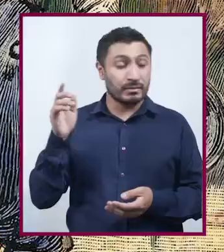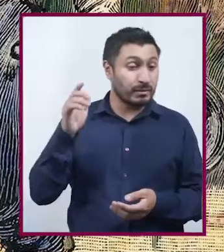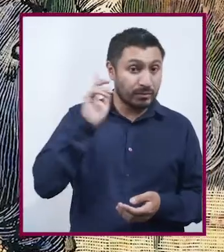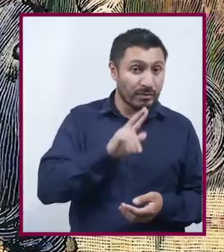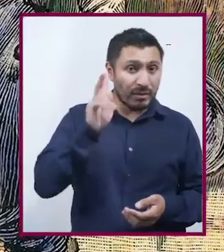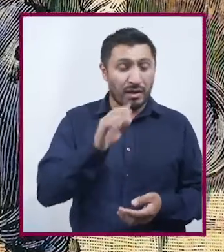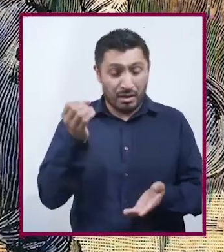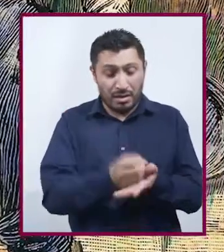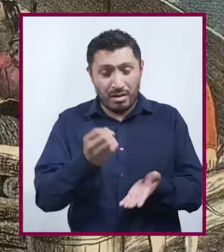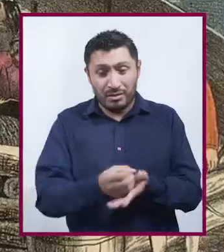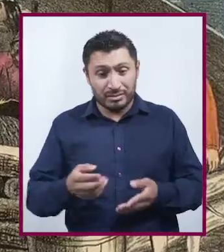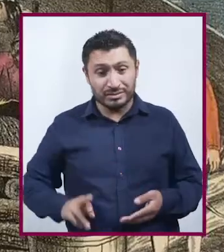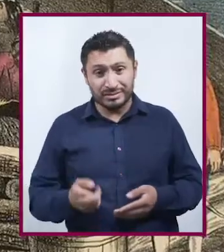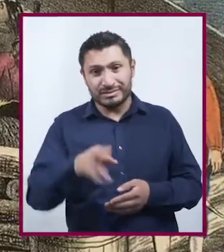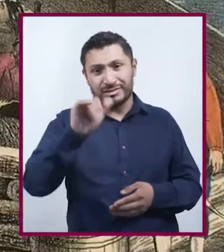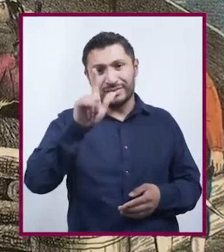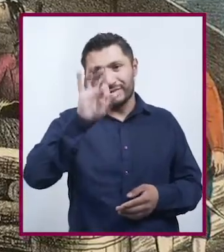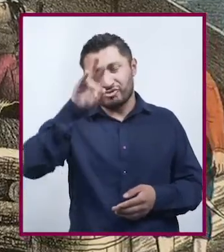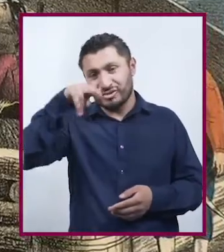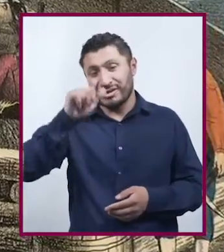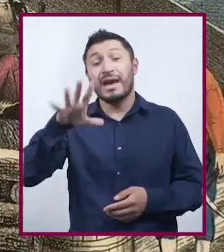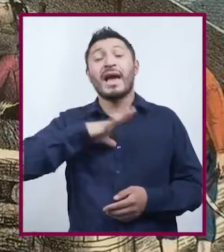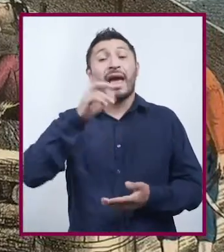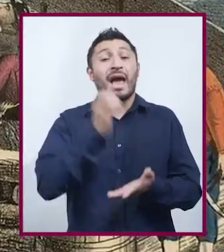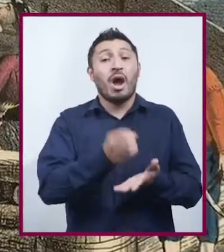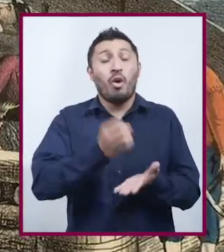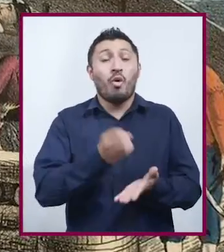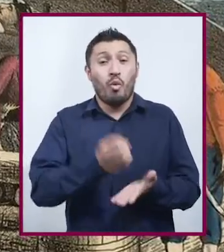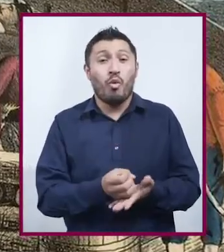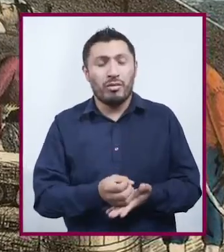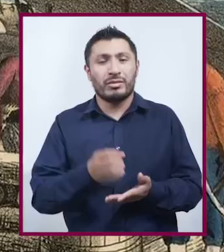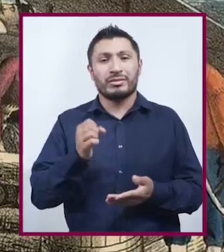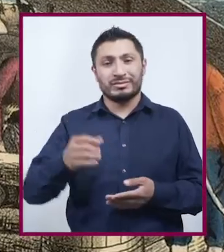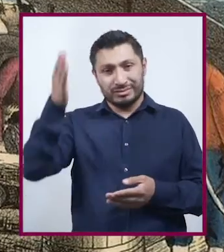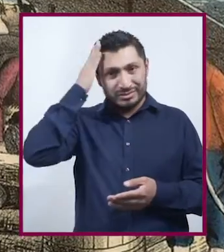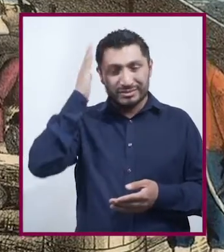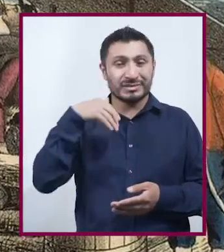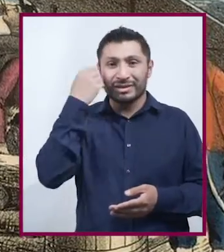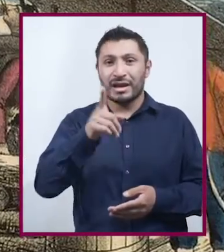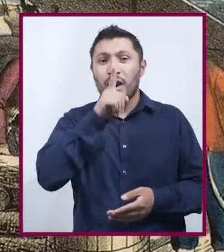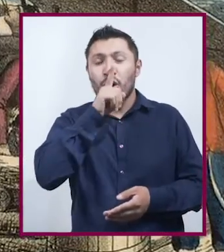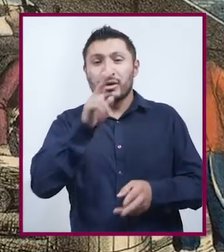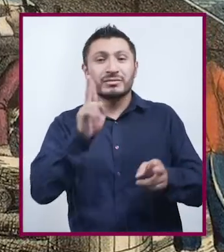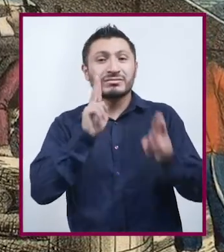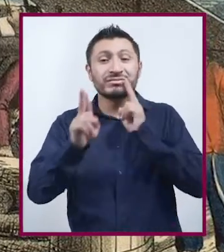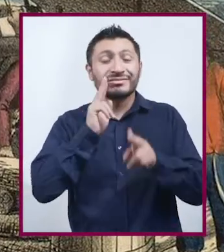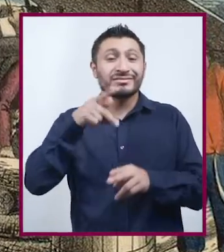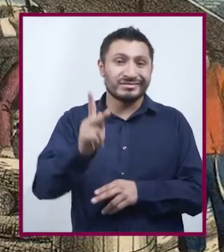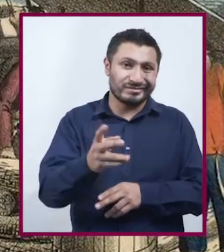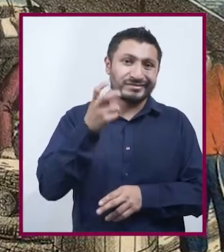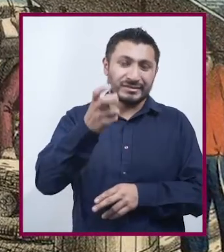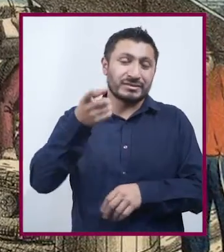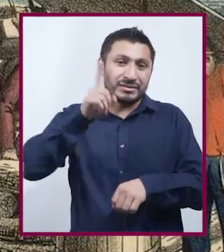su lado que el metal que había en los ríos de California se trataba de oro. Sutter quiso mantener oculta la noticia, pero